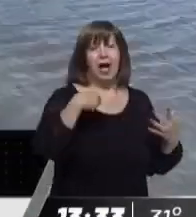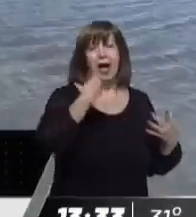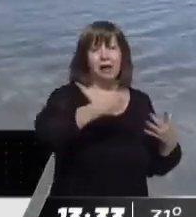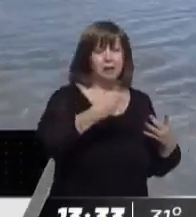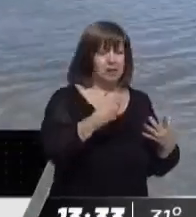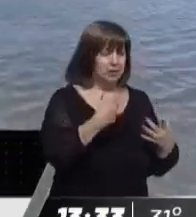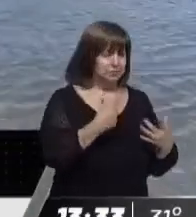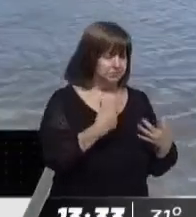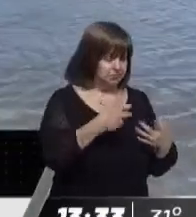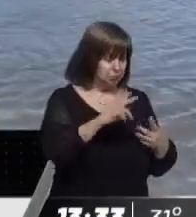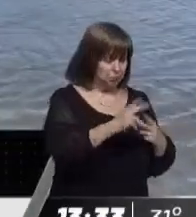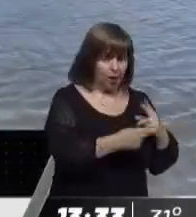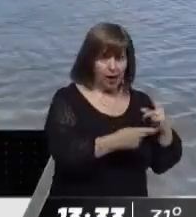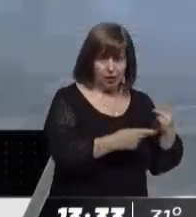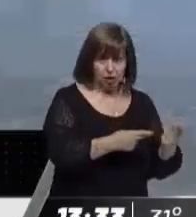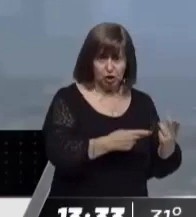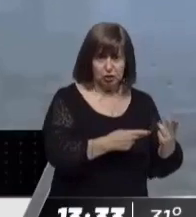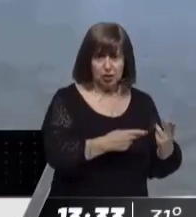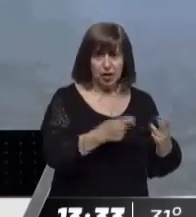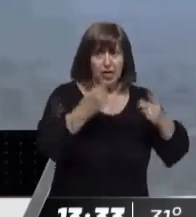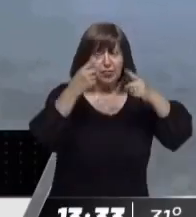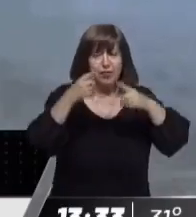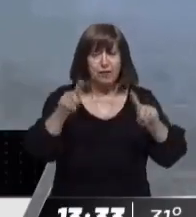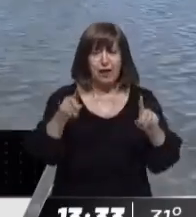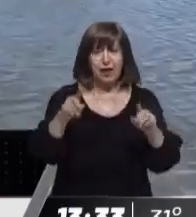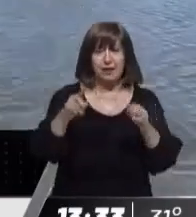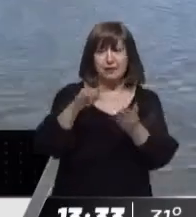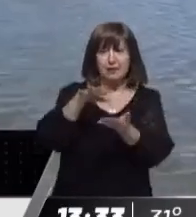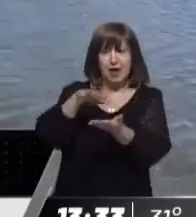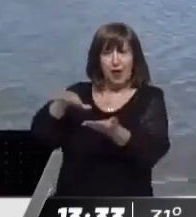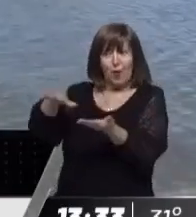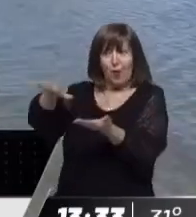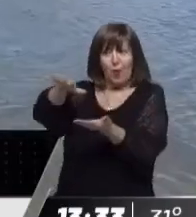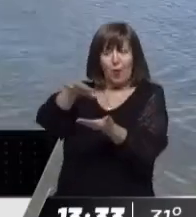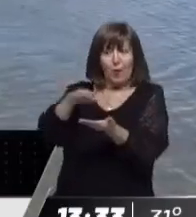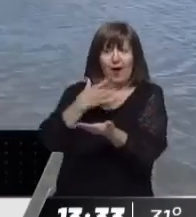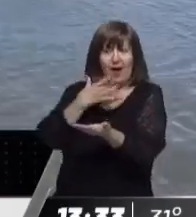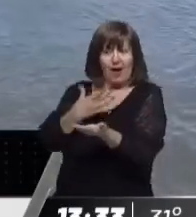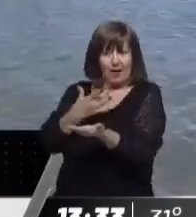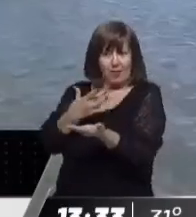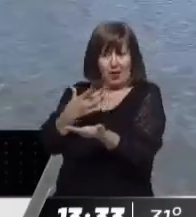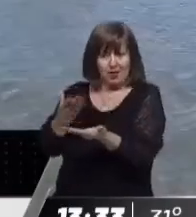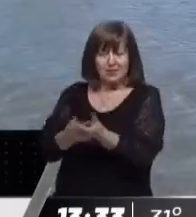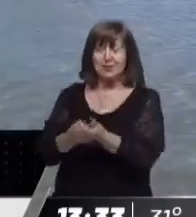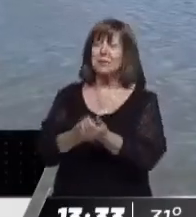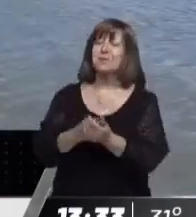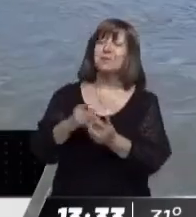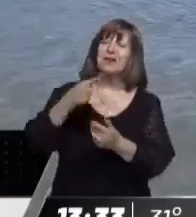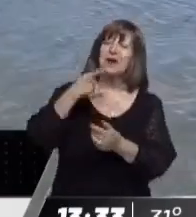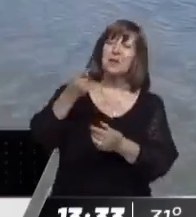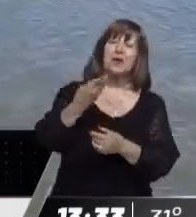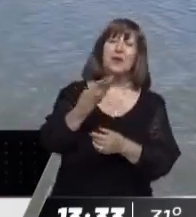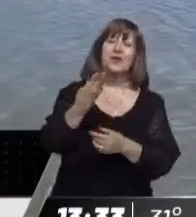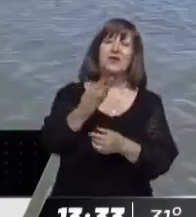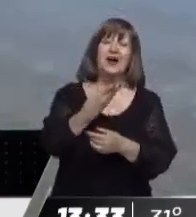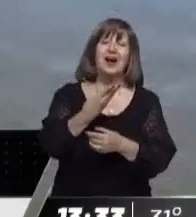llegó Iván con su canoa y le dijo, Frank, te íbamos a pasear. ¡Franco!